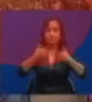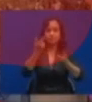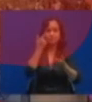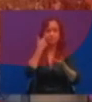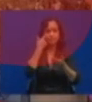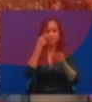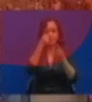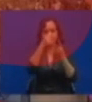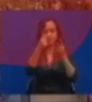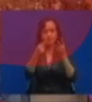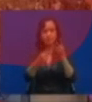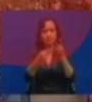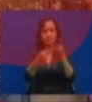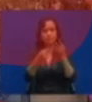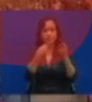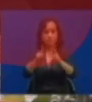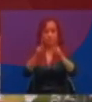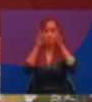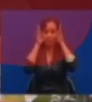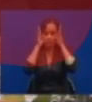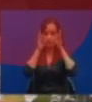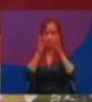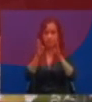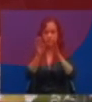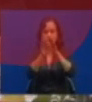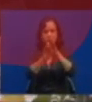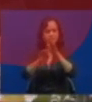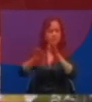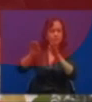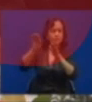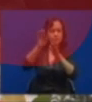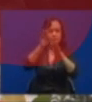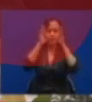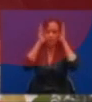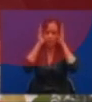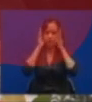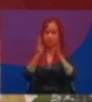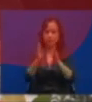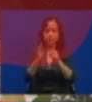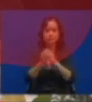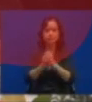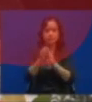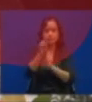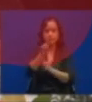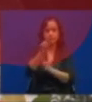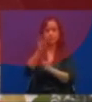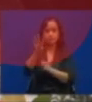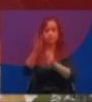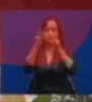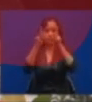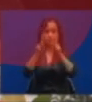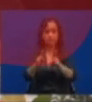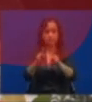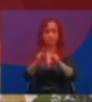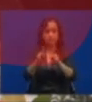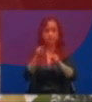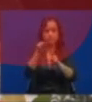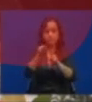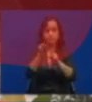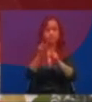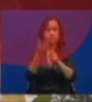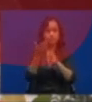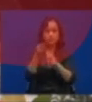14 personas se ha tenido mucho más pero en 14 personas se ha encontrado se ha